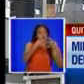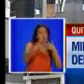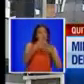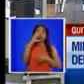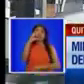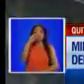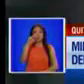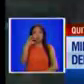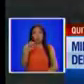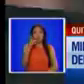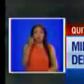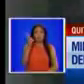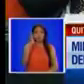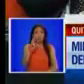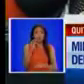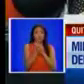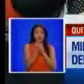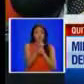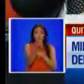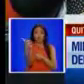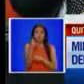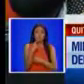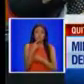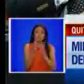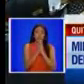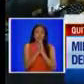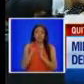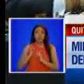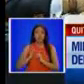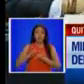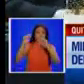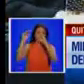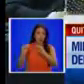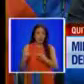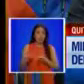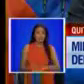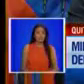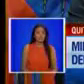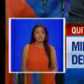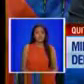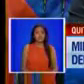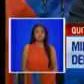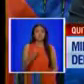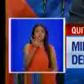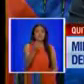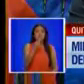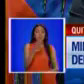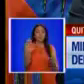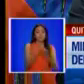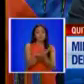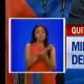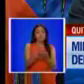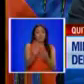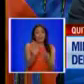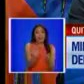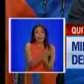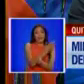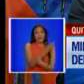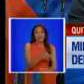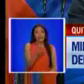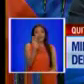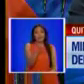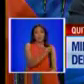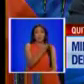Electoral, entre otras instituciones. Pero hay más medidas en el sector público. Asimismo, se ha decidido la eliminación de un total